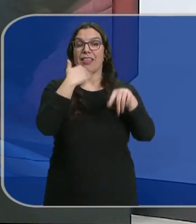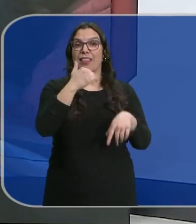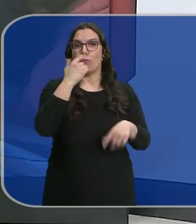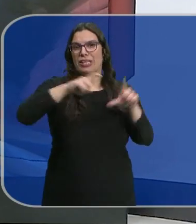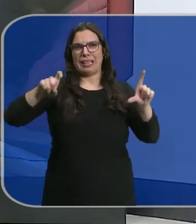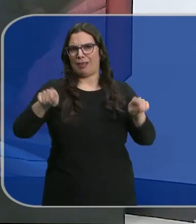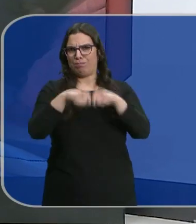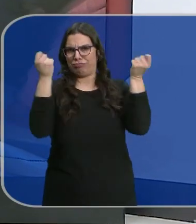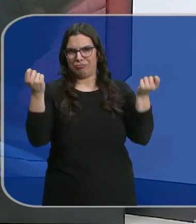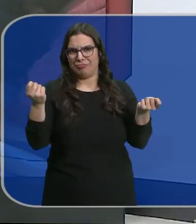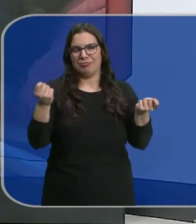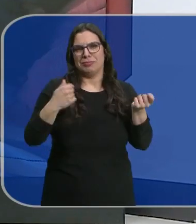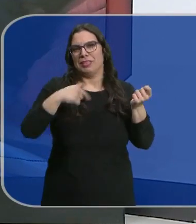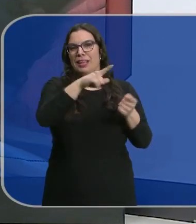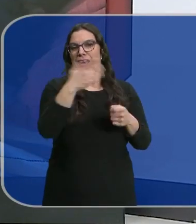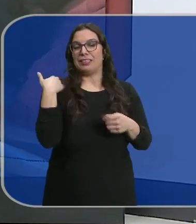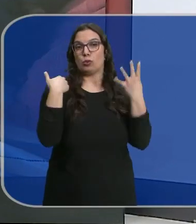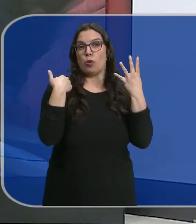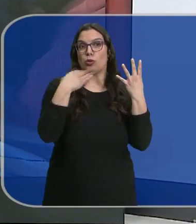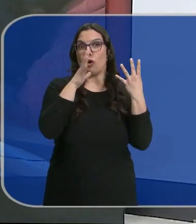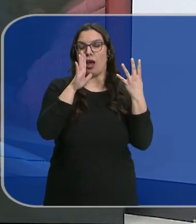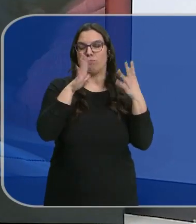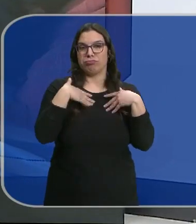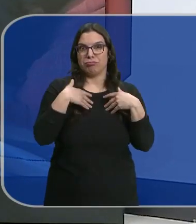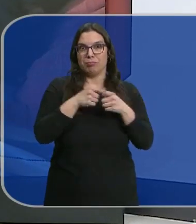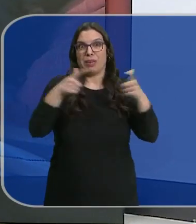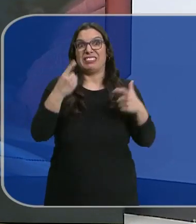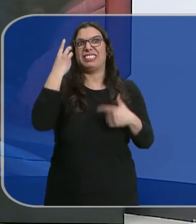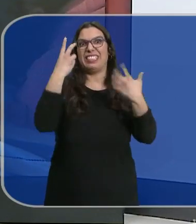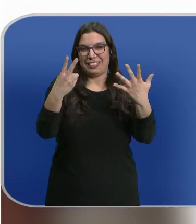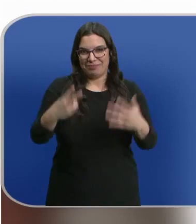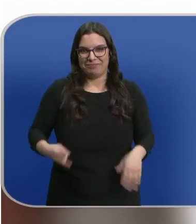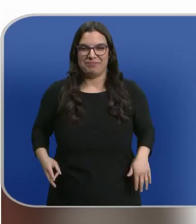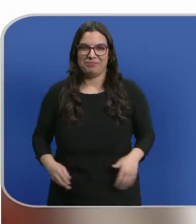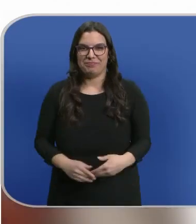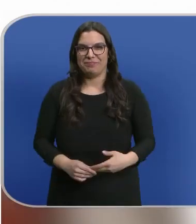las estadísticas porque se han roto. Eran 4 y de golpe son 7.